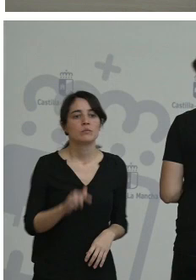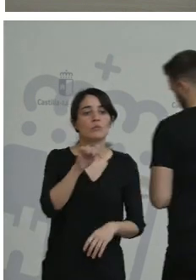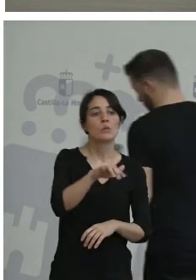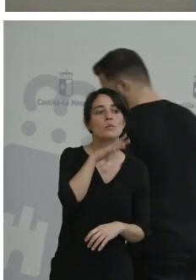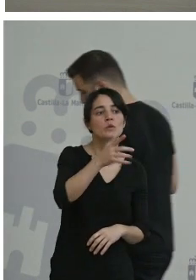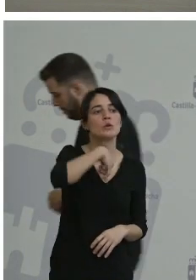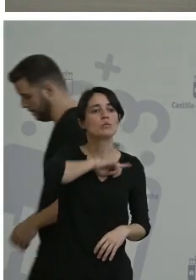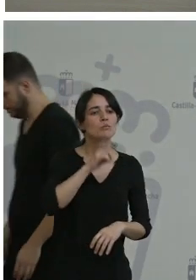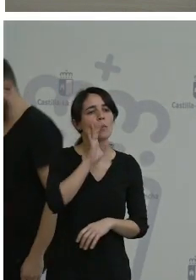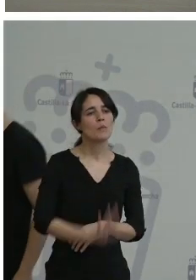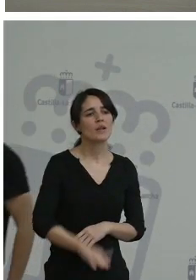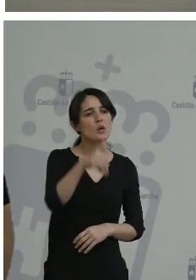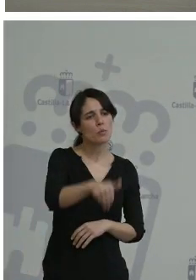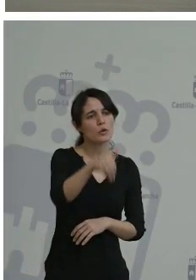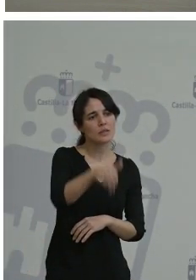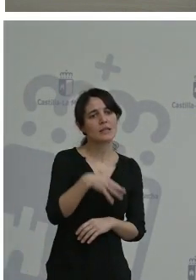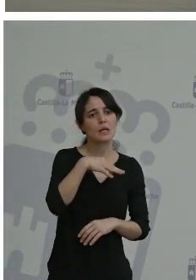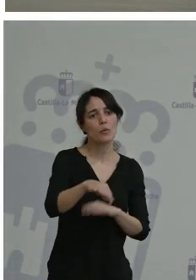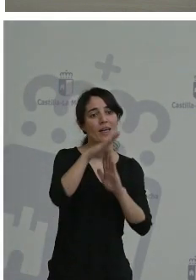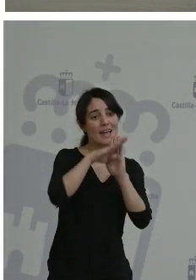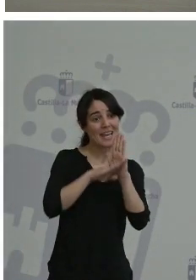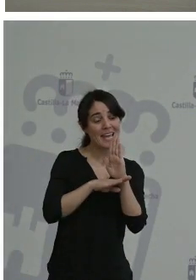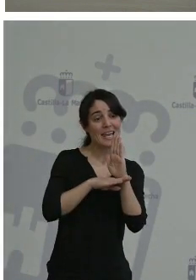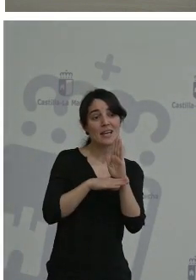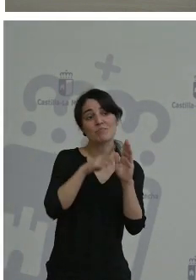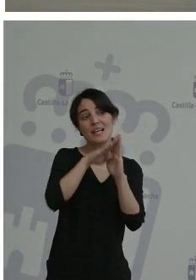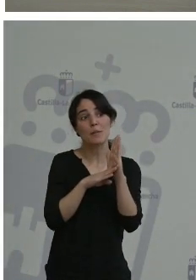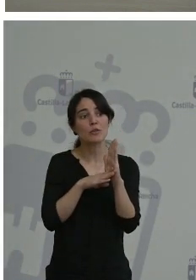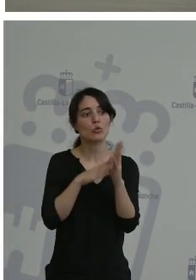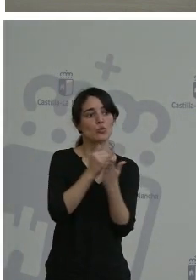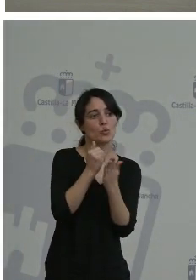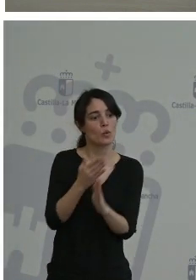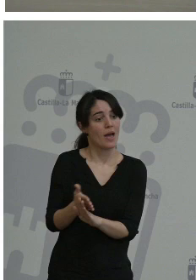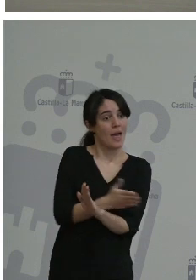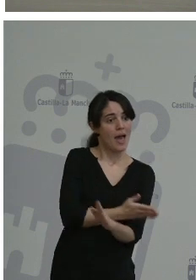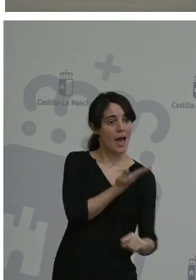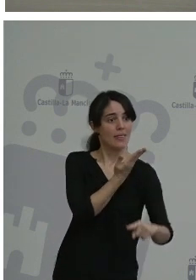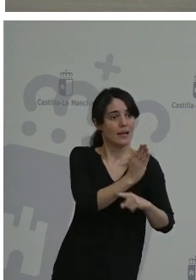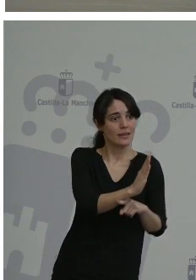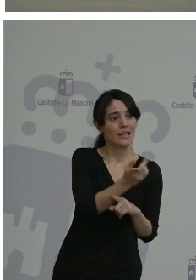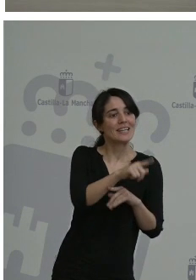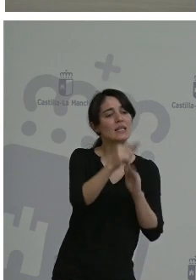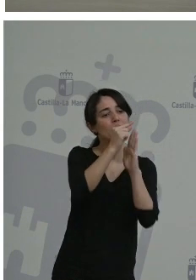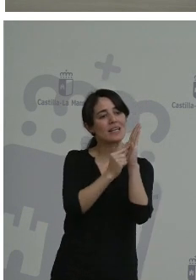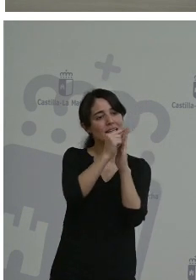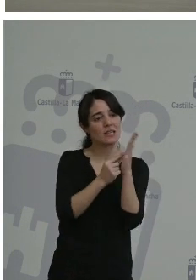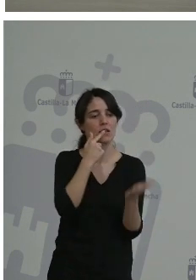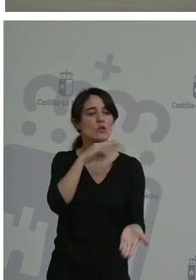se anticipen los elementos de prueba y también esos criterios de evaluación.